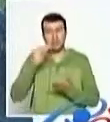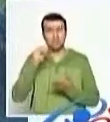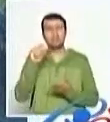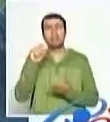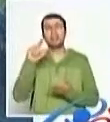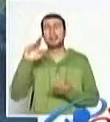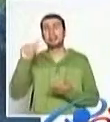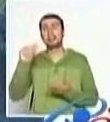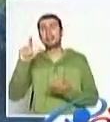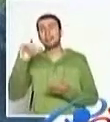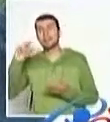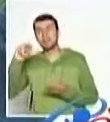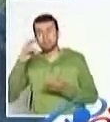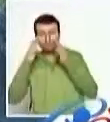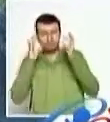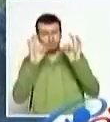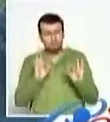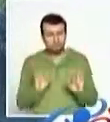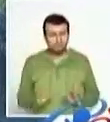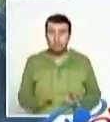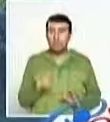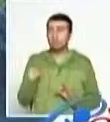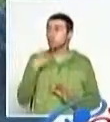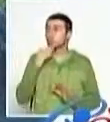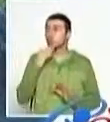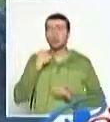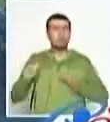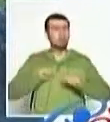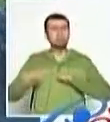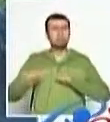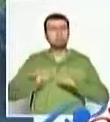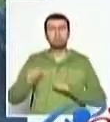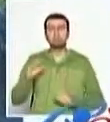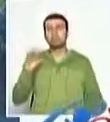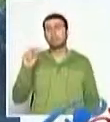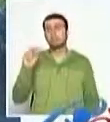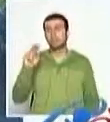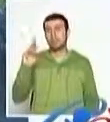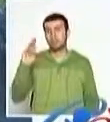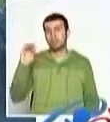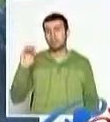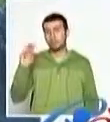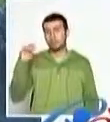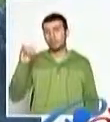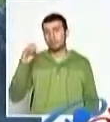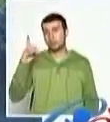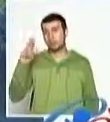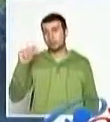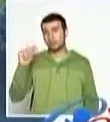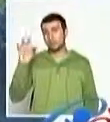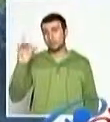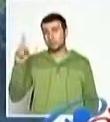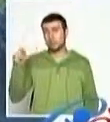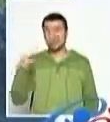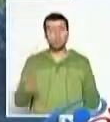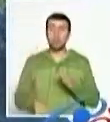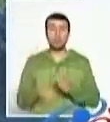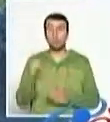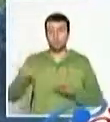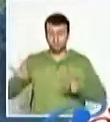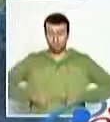en carbohidratos, que son carbohidratos no bioabsorbible rápidamente, no de bioabsorción